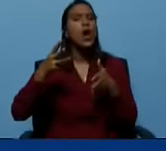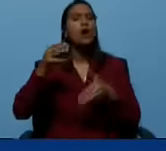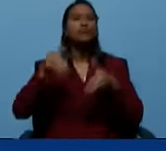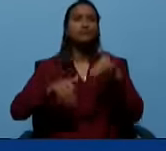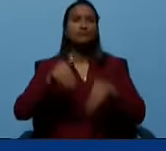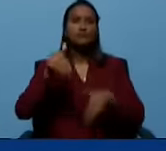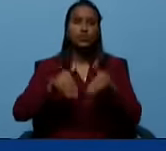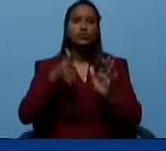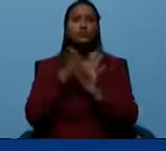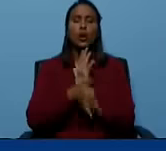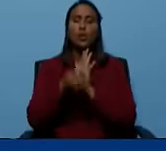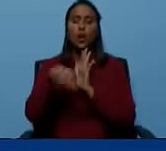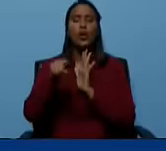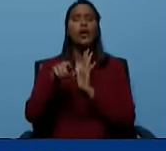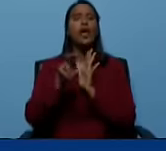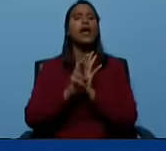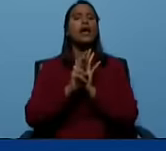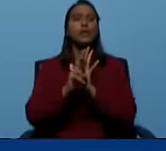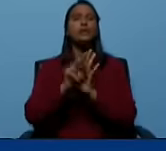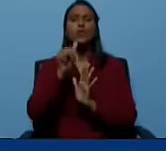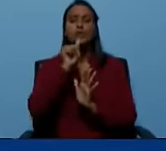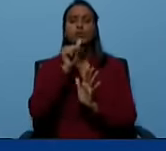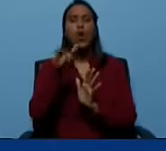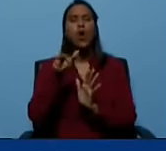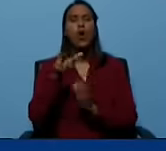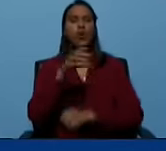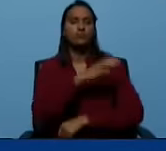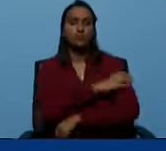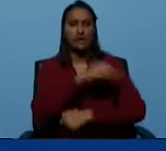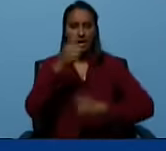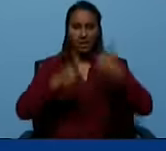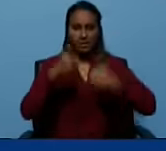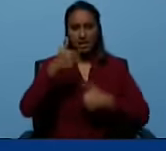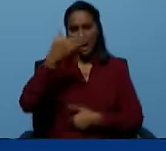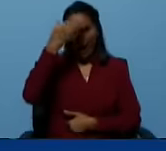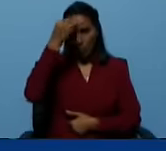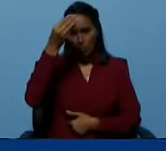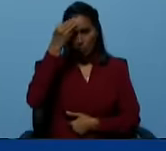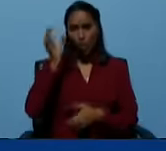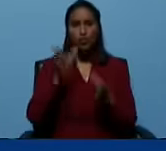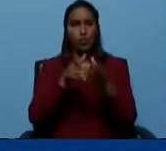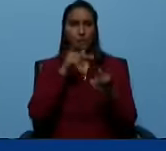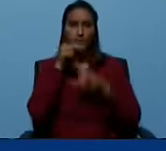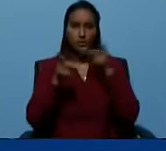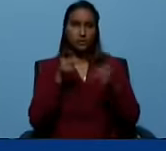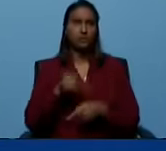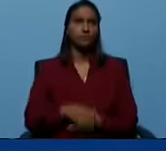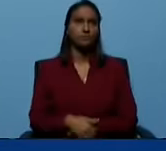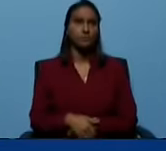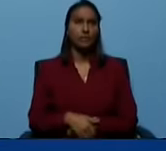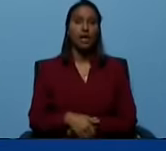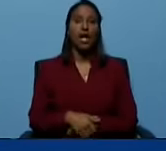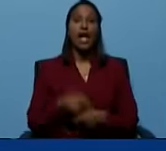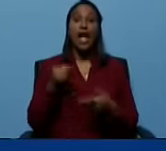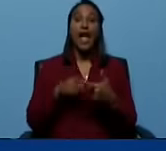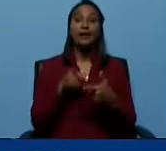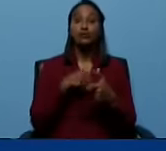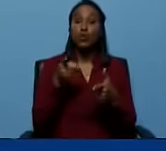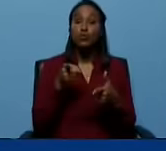fueron representados por el candidato de la ultraderecha González Urrutia. Eso se va moviendo. En la oposición hay